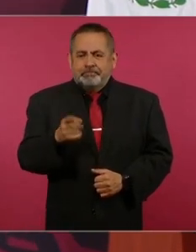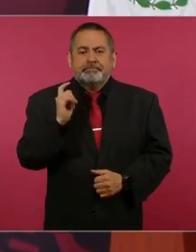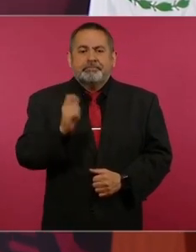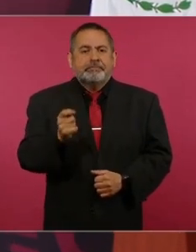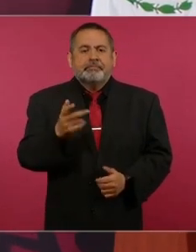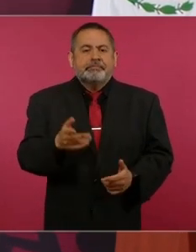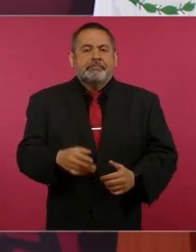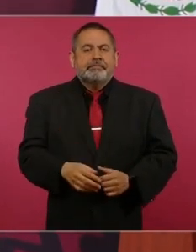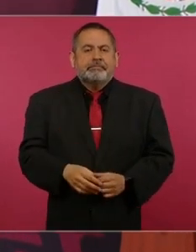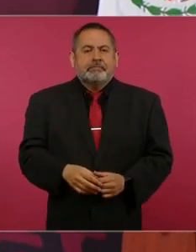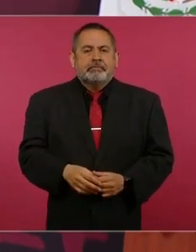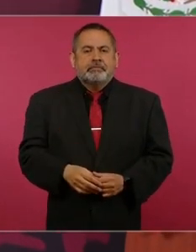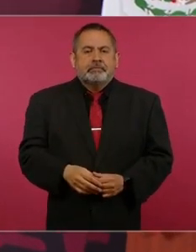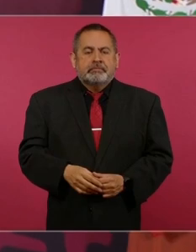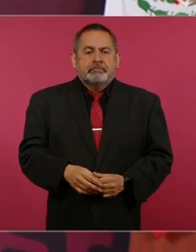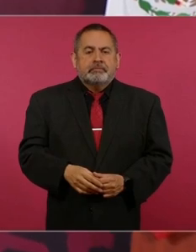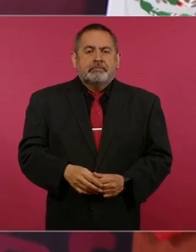fue